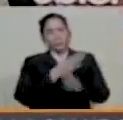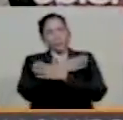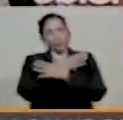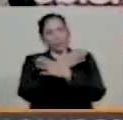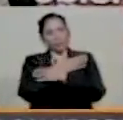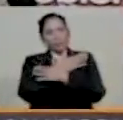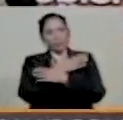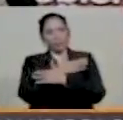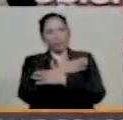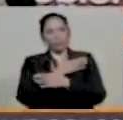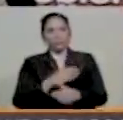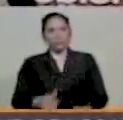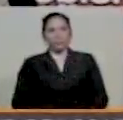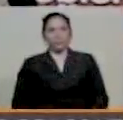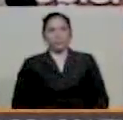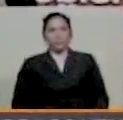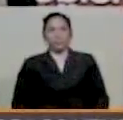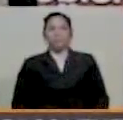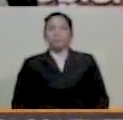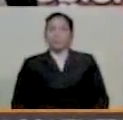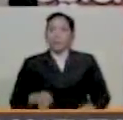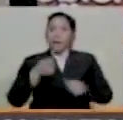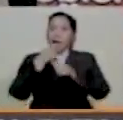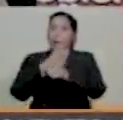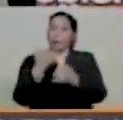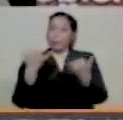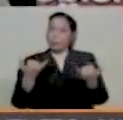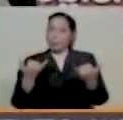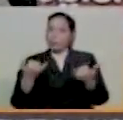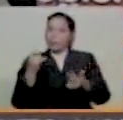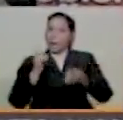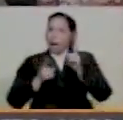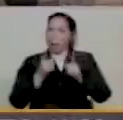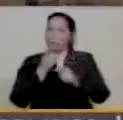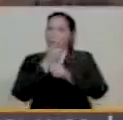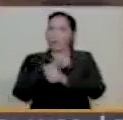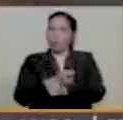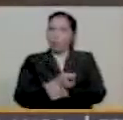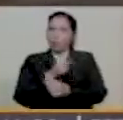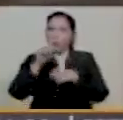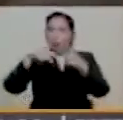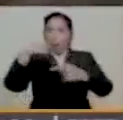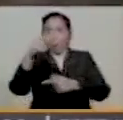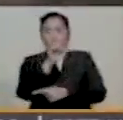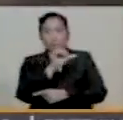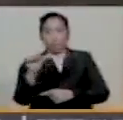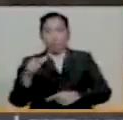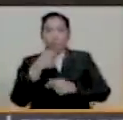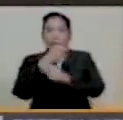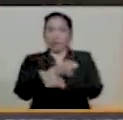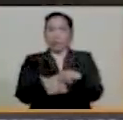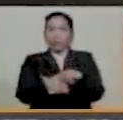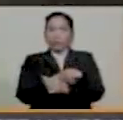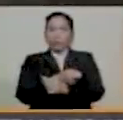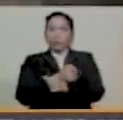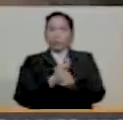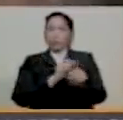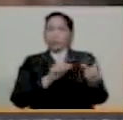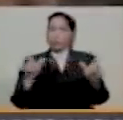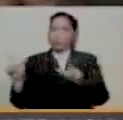Felicitaciones porque se están graduando. Unos ya se han graduado, otros se gradúan la semana que viene, pero ya, bueno, son